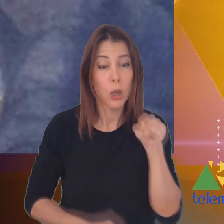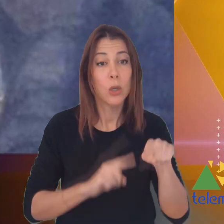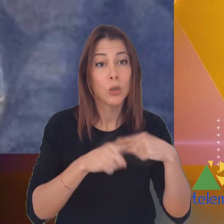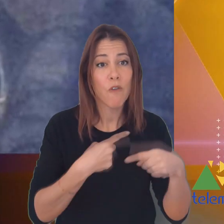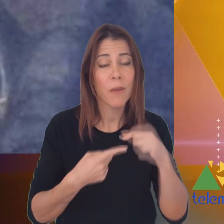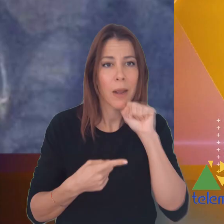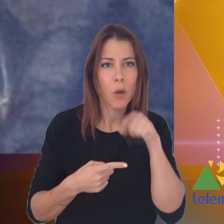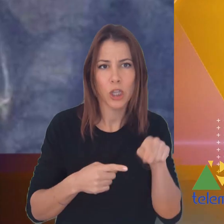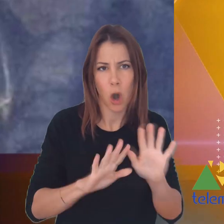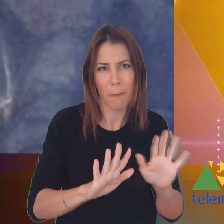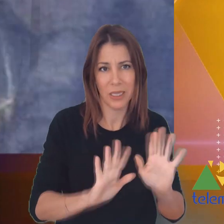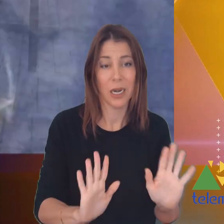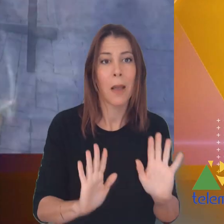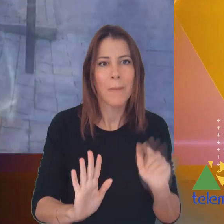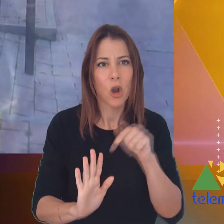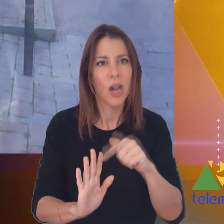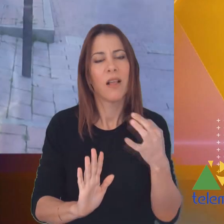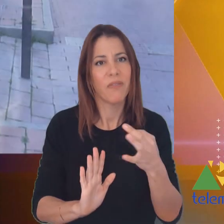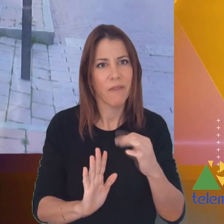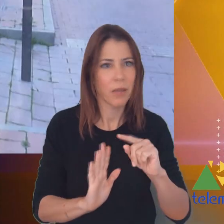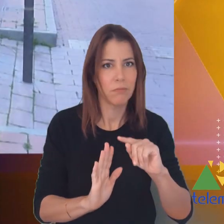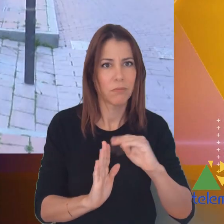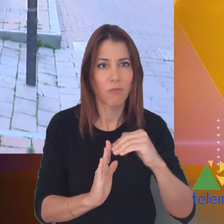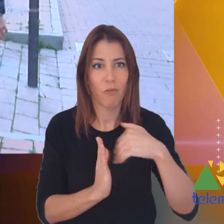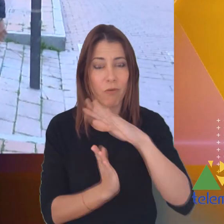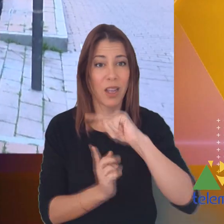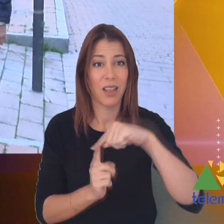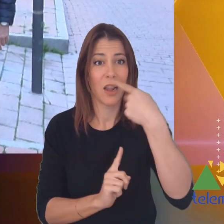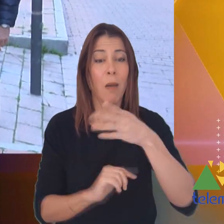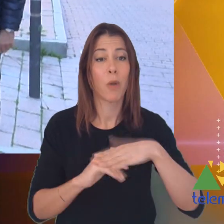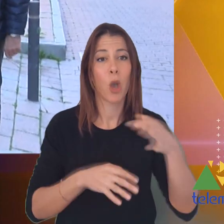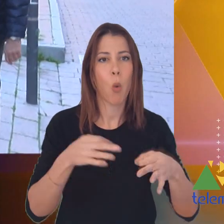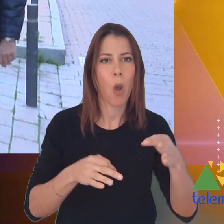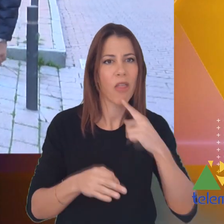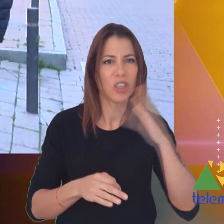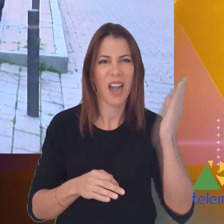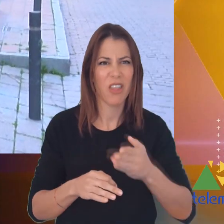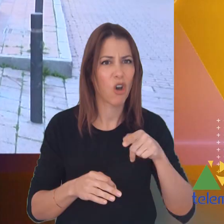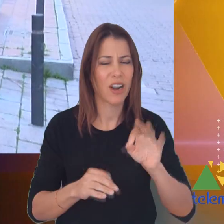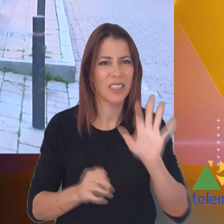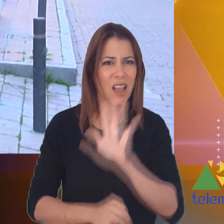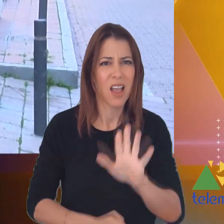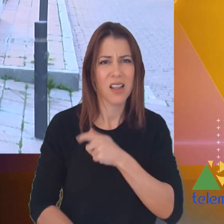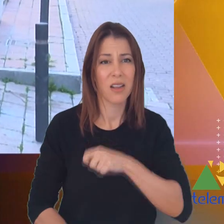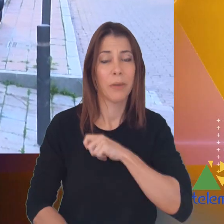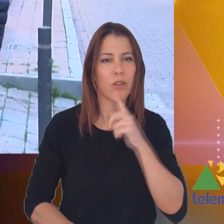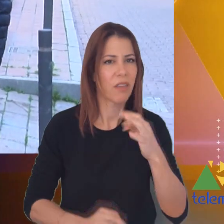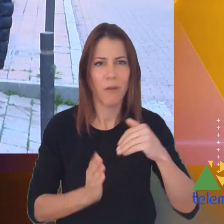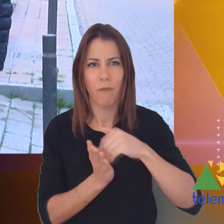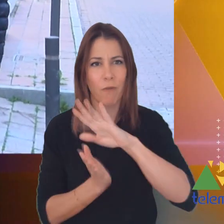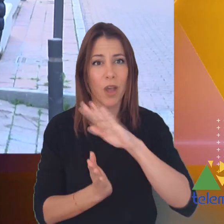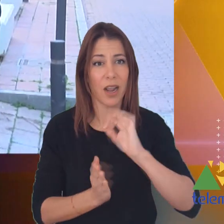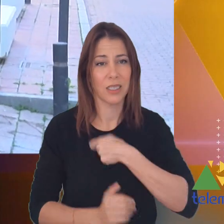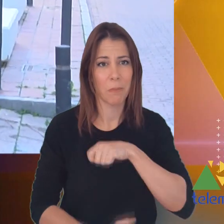familia de Motril no le pasa nada, pero él se tiene que exiliar, es juzgado como traidor a la patria y le tiene que ir